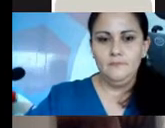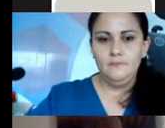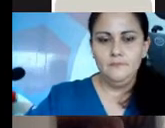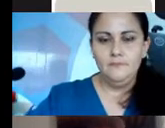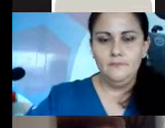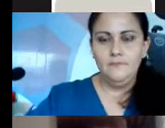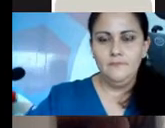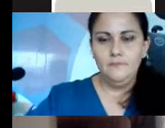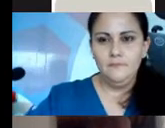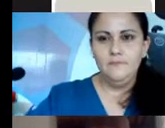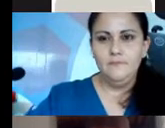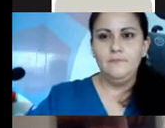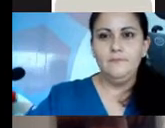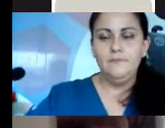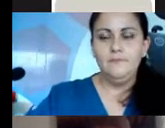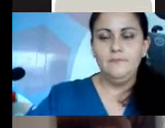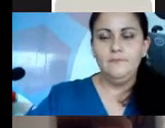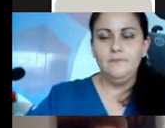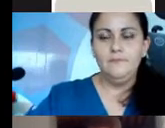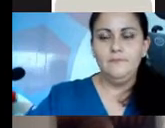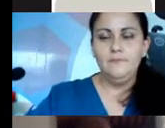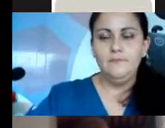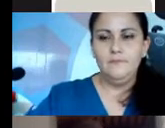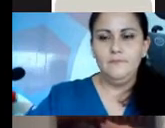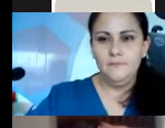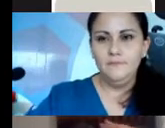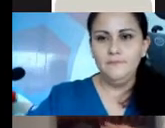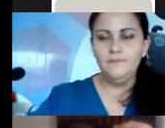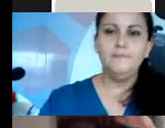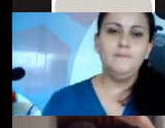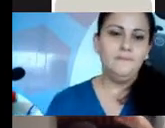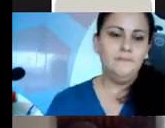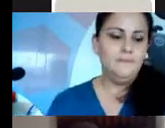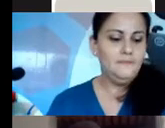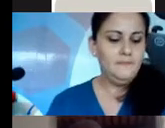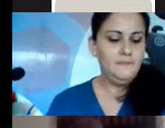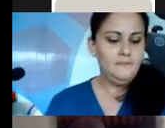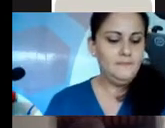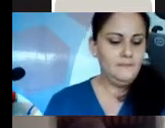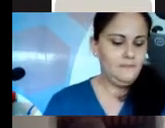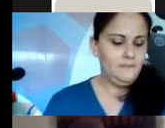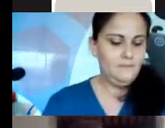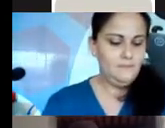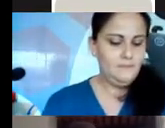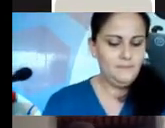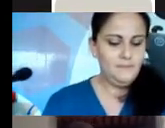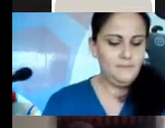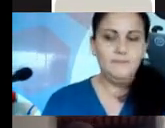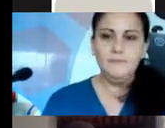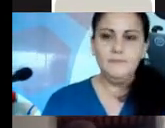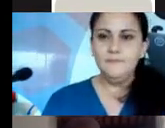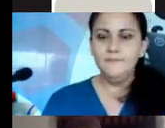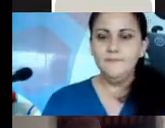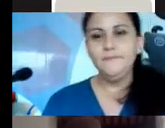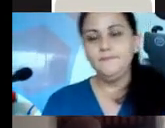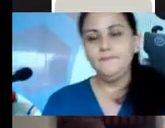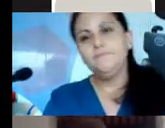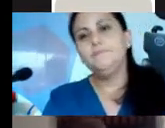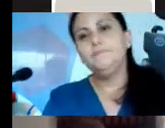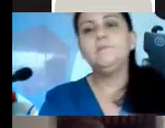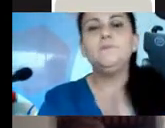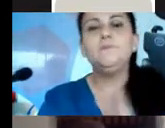este dato. Quizás no lo habíamos dado nunca hasta ahora. ¿Entienden? 6 pulgadas. ¿Qué quiere decir? Que por cada pulgada